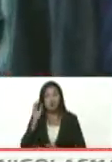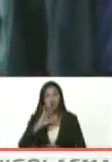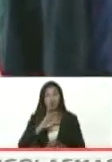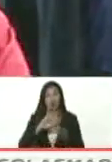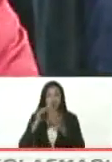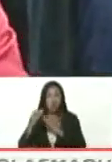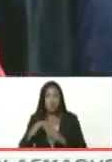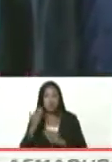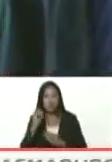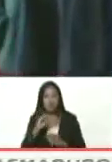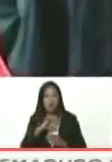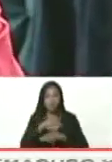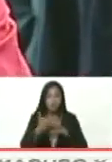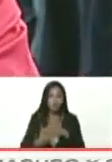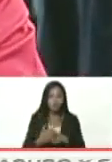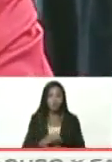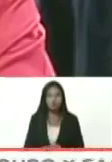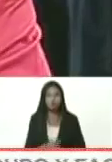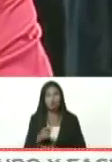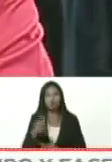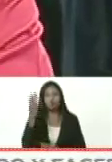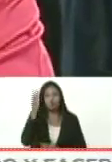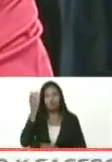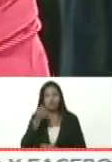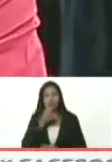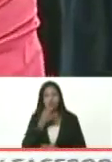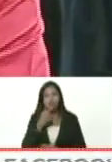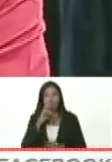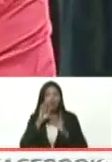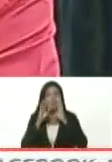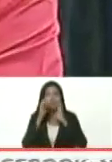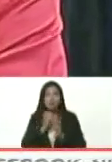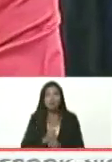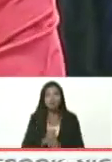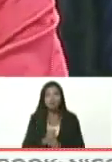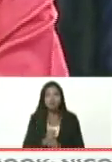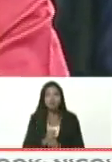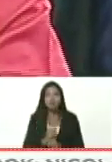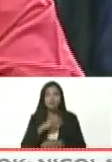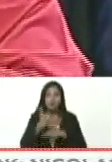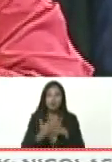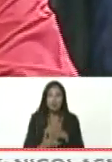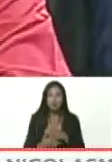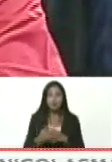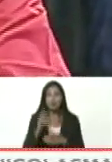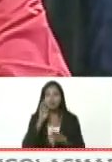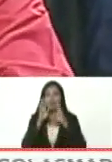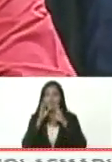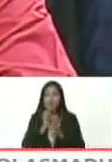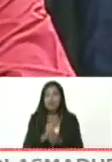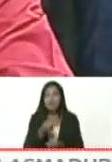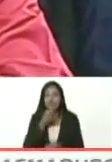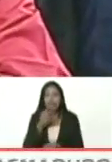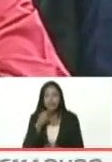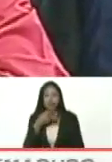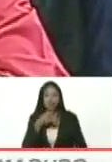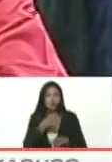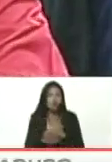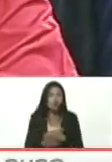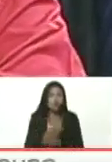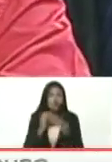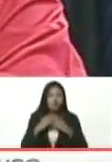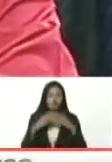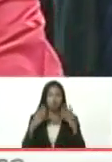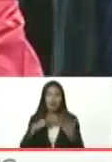proyecto. Y ustedes saben lo hermoso de la esperanza de un proyecto de un consejo comunal, la hermosura. Se le abre el alma